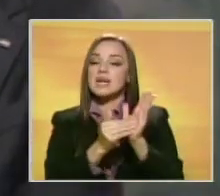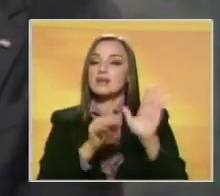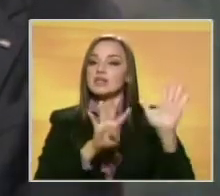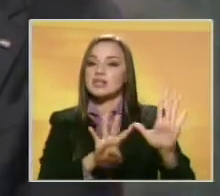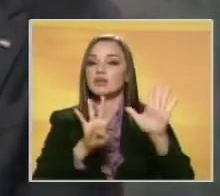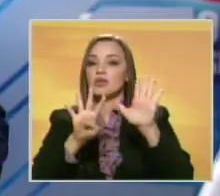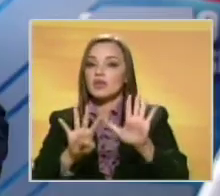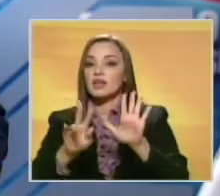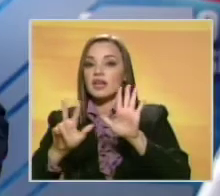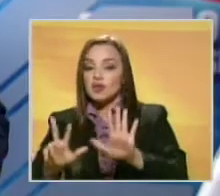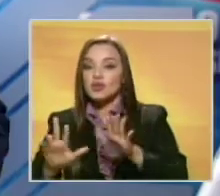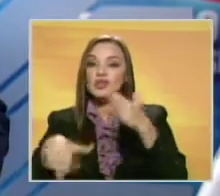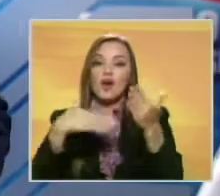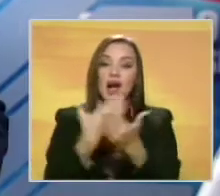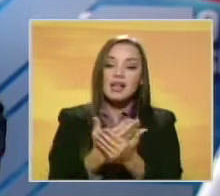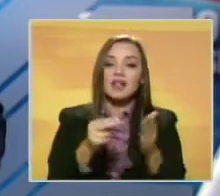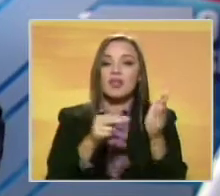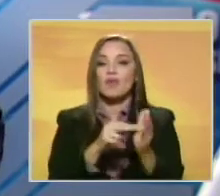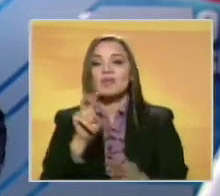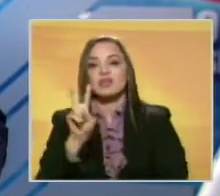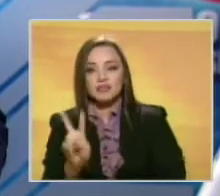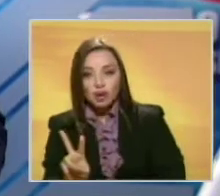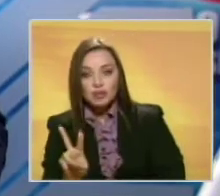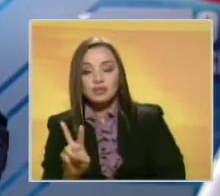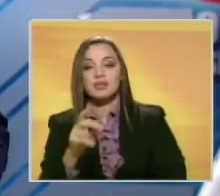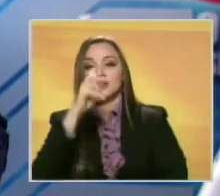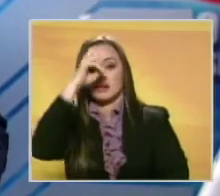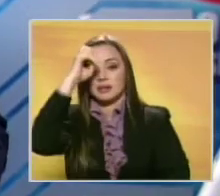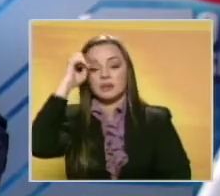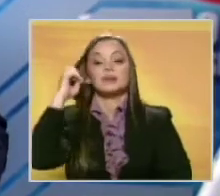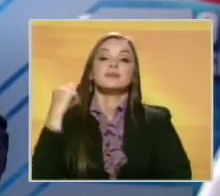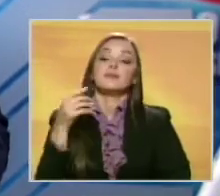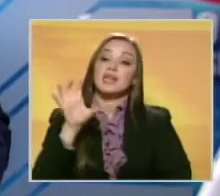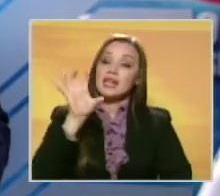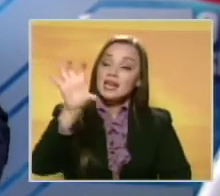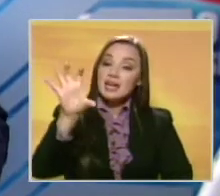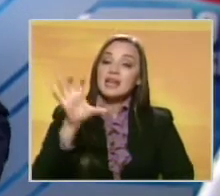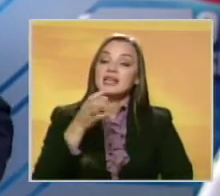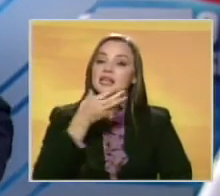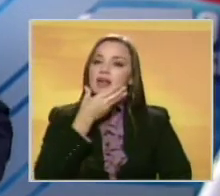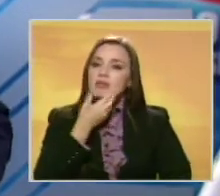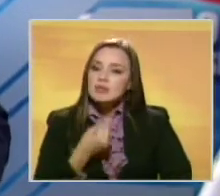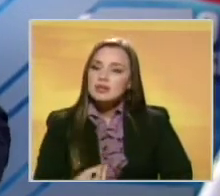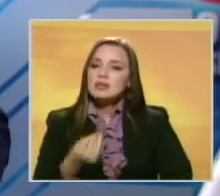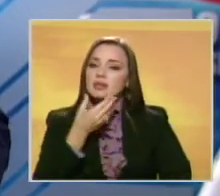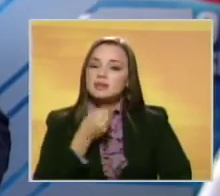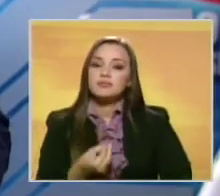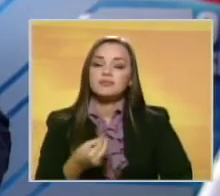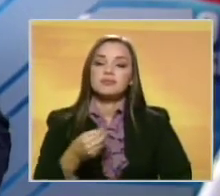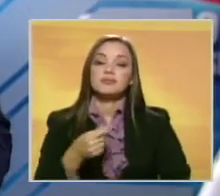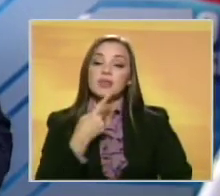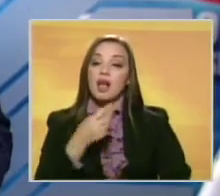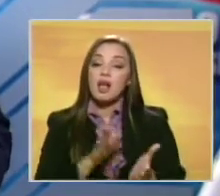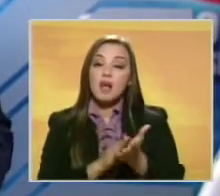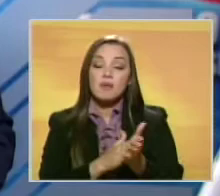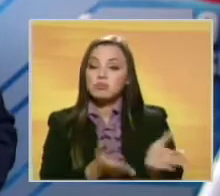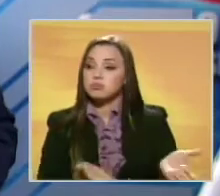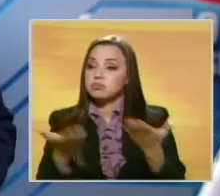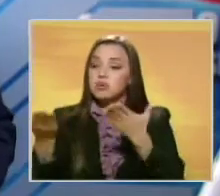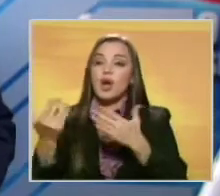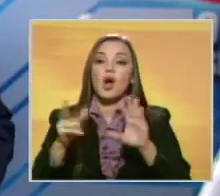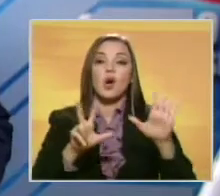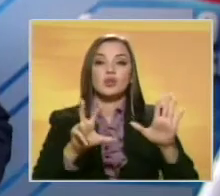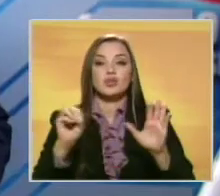2002. En Irak, el Estado Islámico asesinó hasta 500 civiles y provocó el desplazamiento a más de 8.000